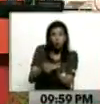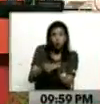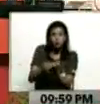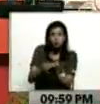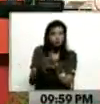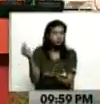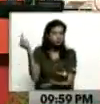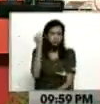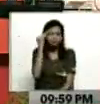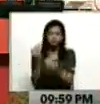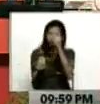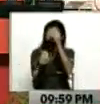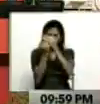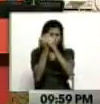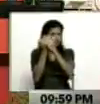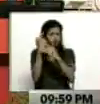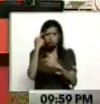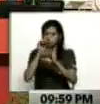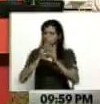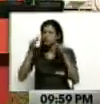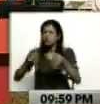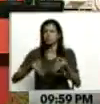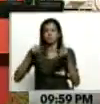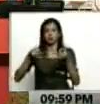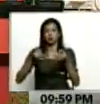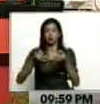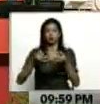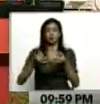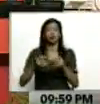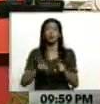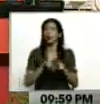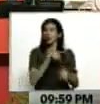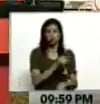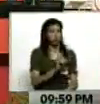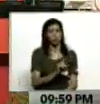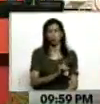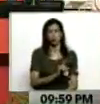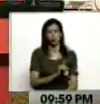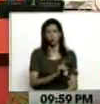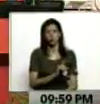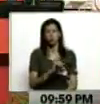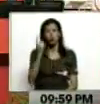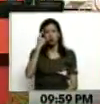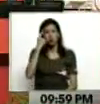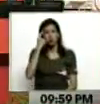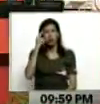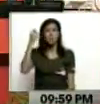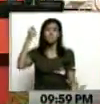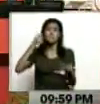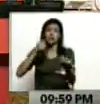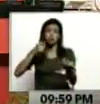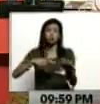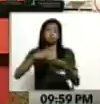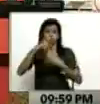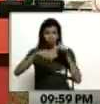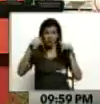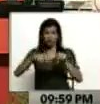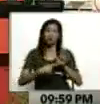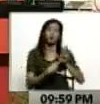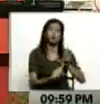nuestros muertos tenemos que cargarlos nosotros en el alma no como ellos ellos Mira se lo recordamos nosotros en